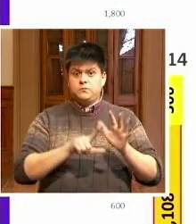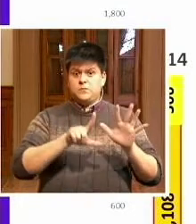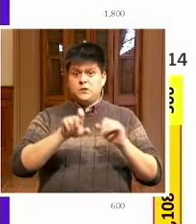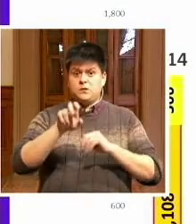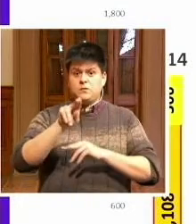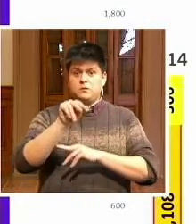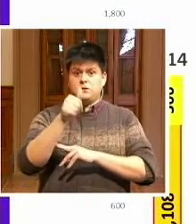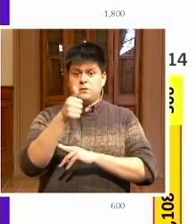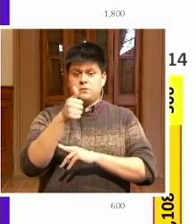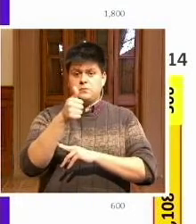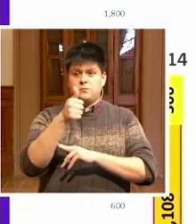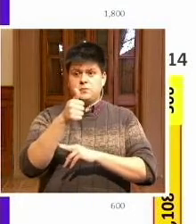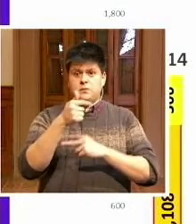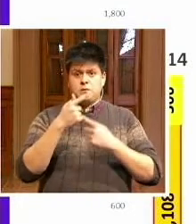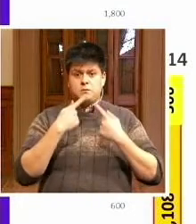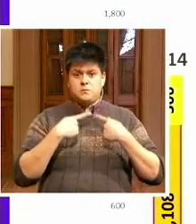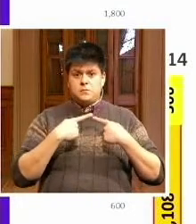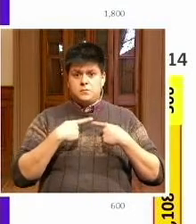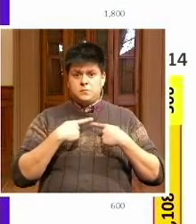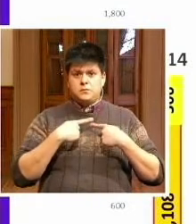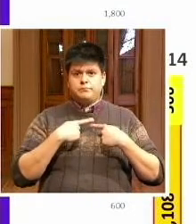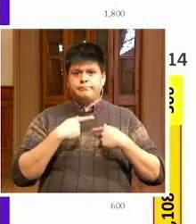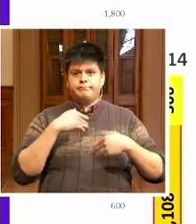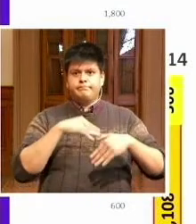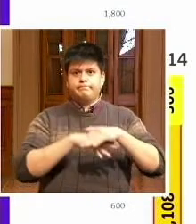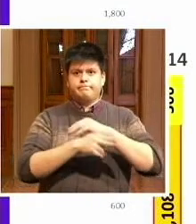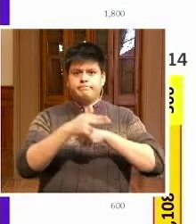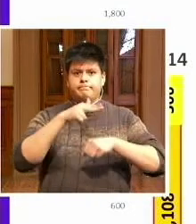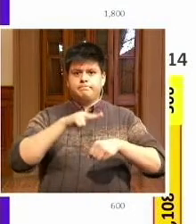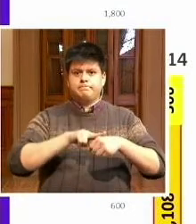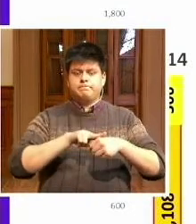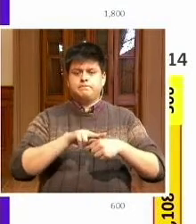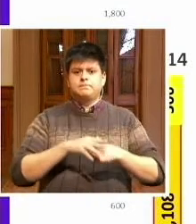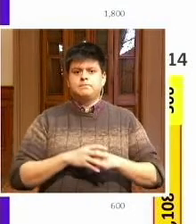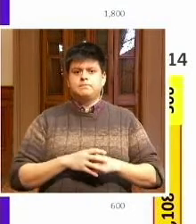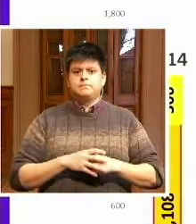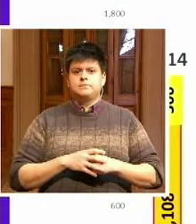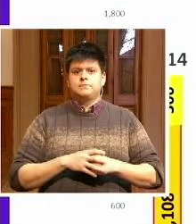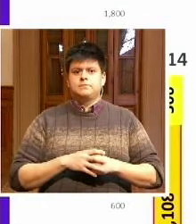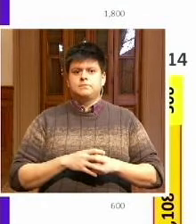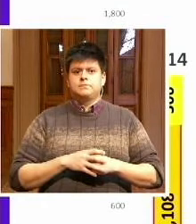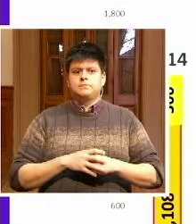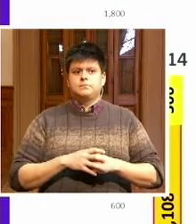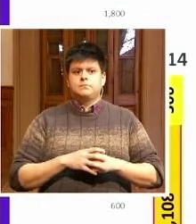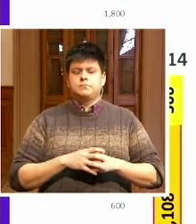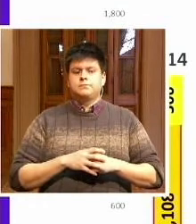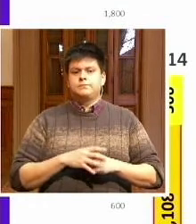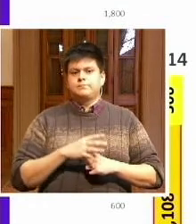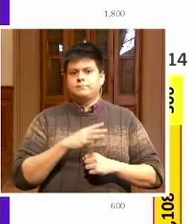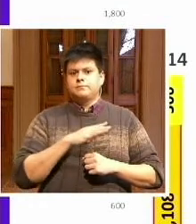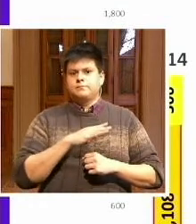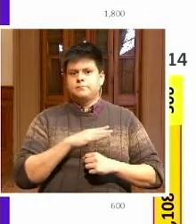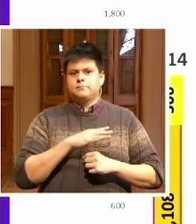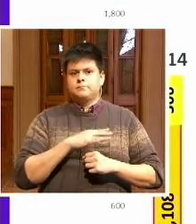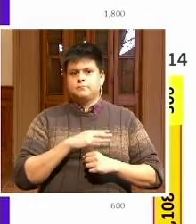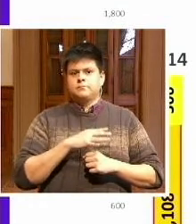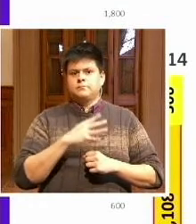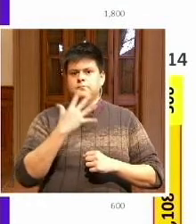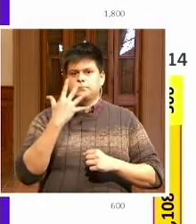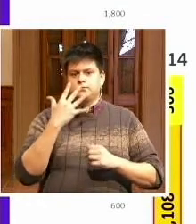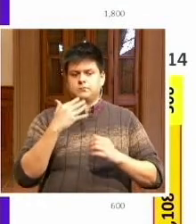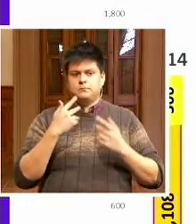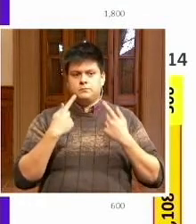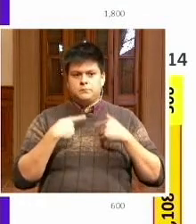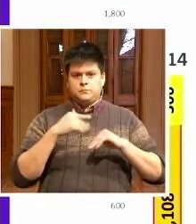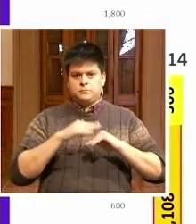1.786 pacientes hospitalizados. Tenemos 5 pacientes más